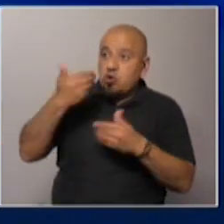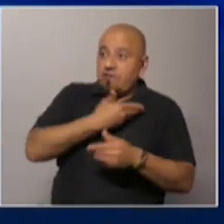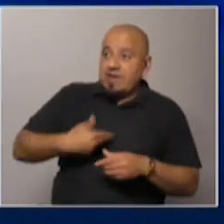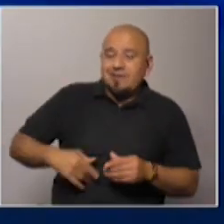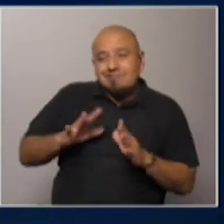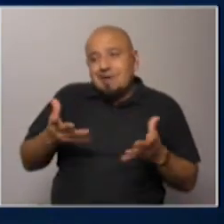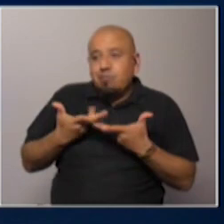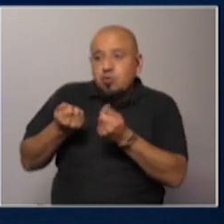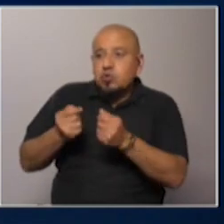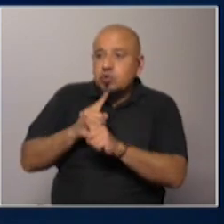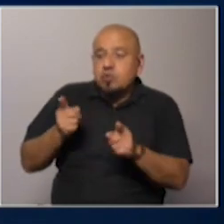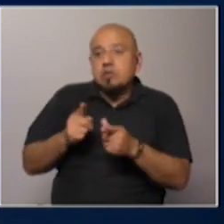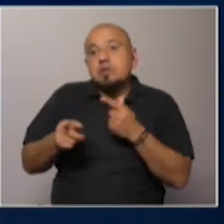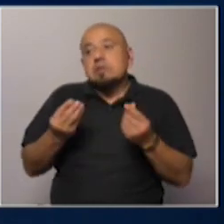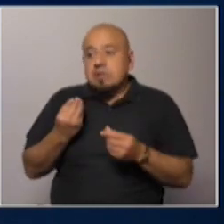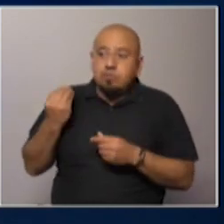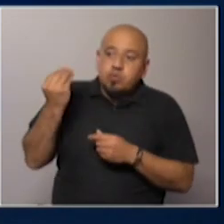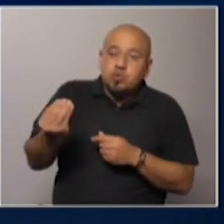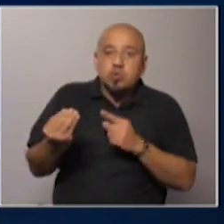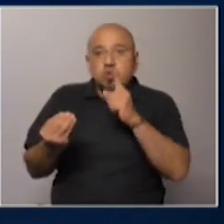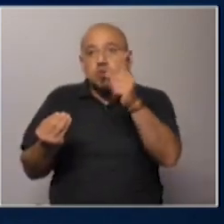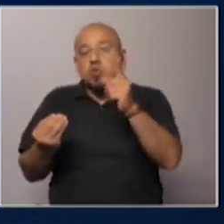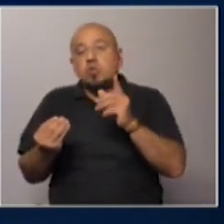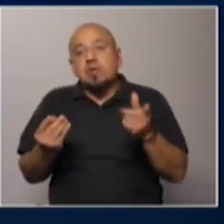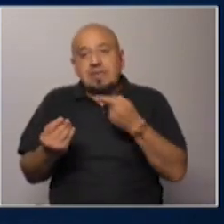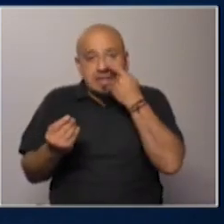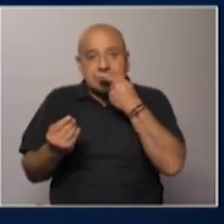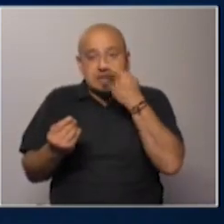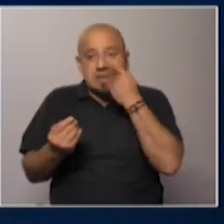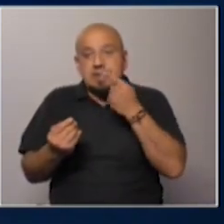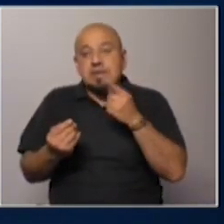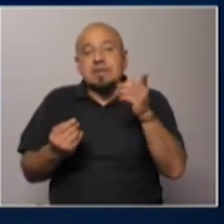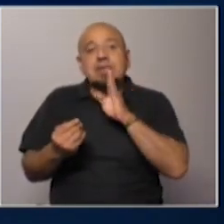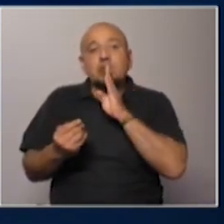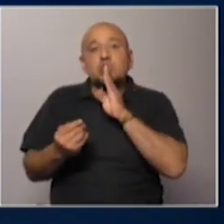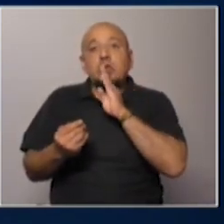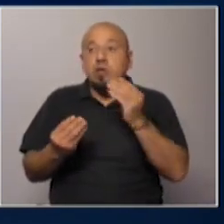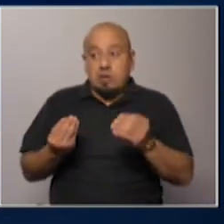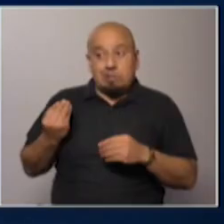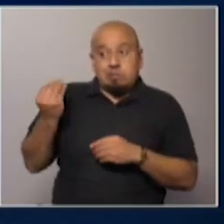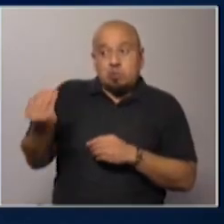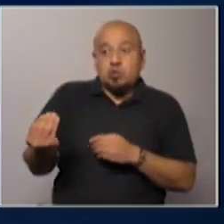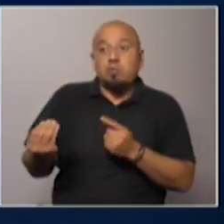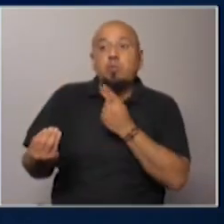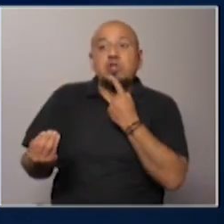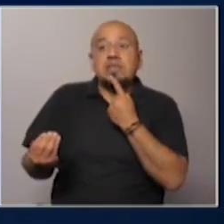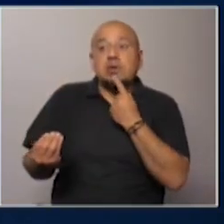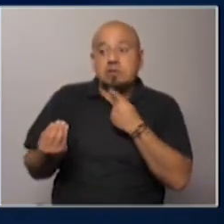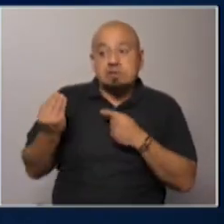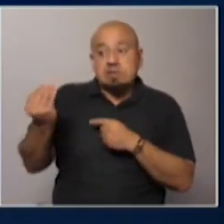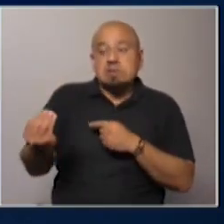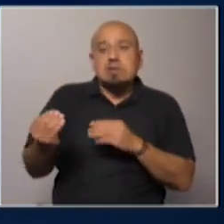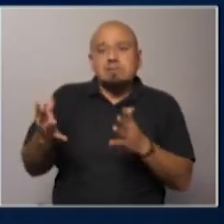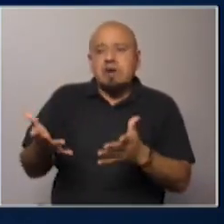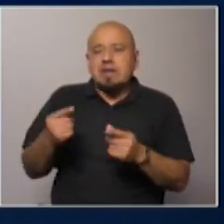primero fueron los outsider puestos allí por los intereses también de estados unidos es decir apostando a esa a esa